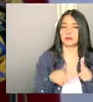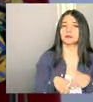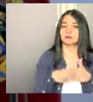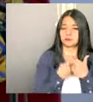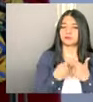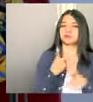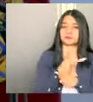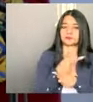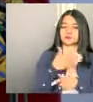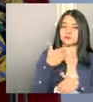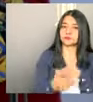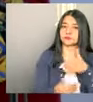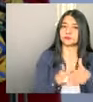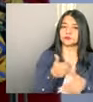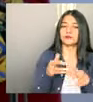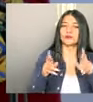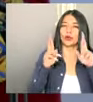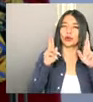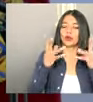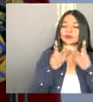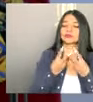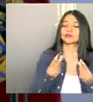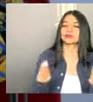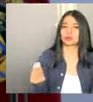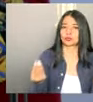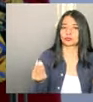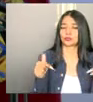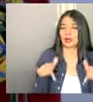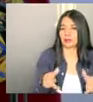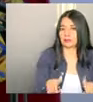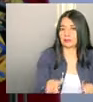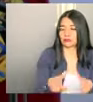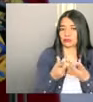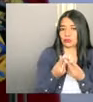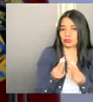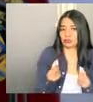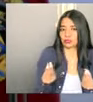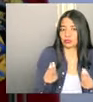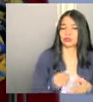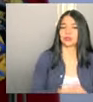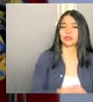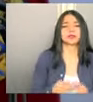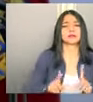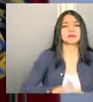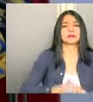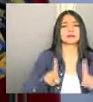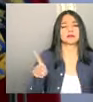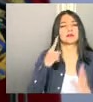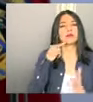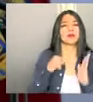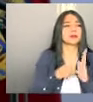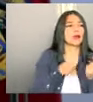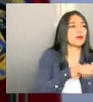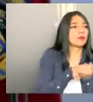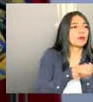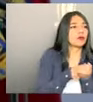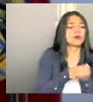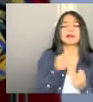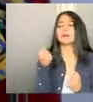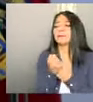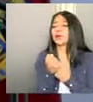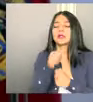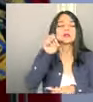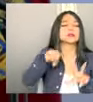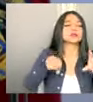Consejo Metropolitano, por lo tanto ojalá sea resuelta en este Consejo Metropolitano. Mire, esto no tiene nada que ver con estar a favor o no estar a favor de que los concejales